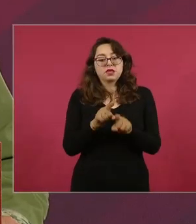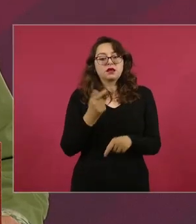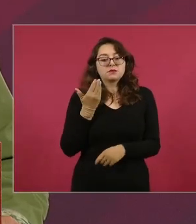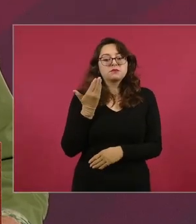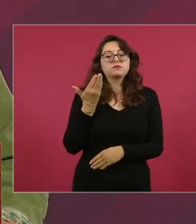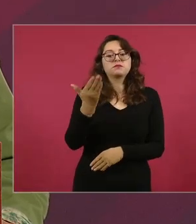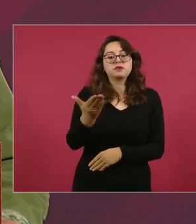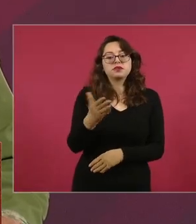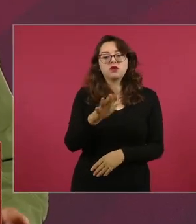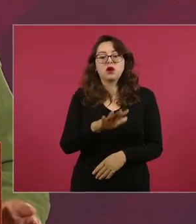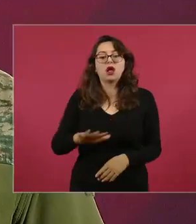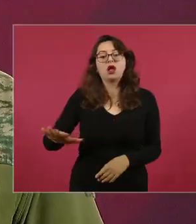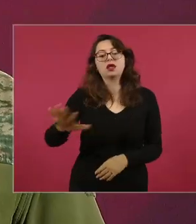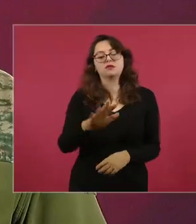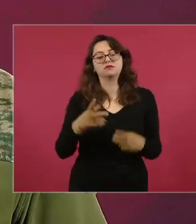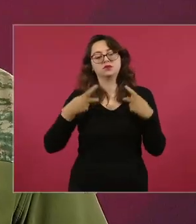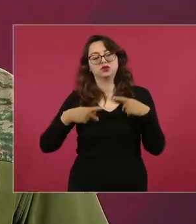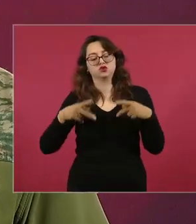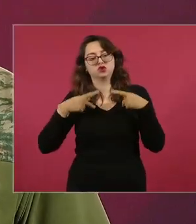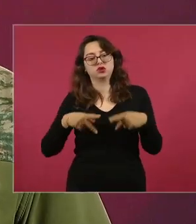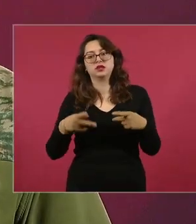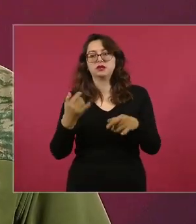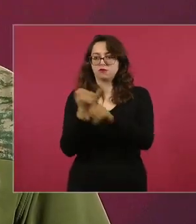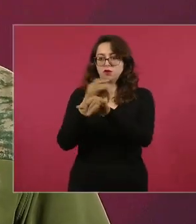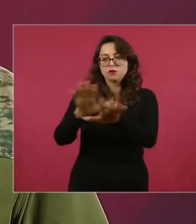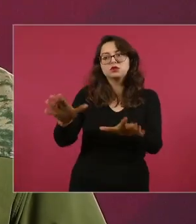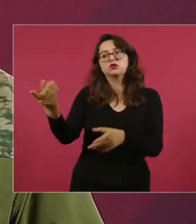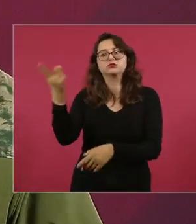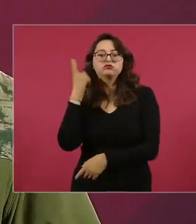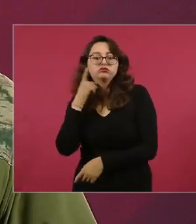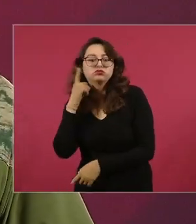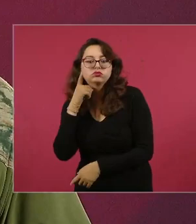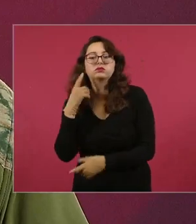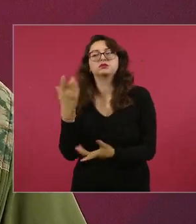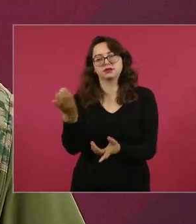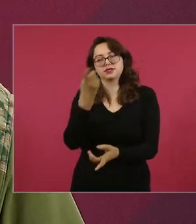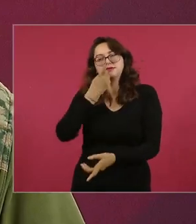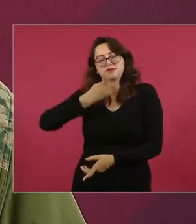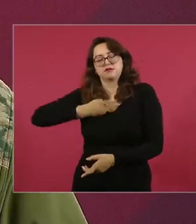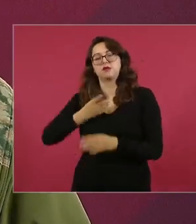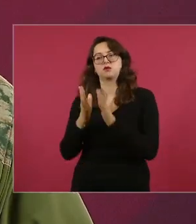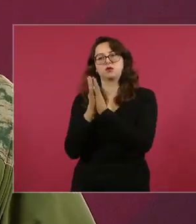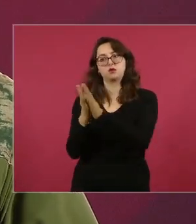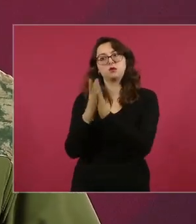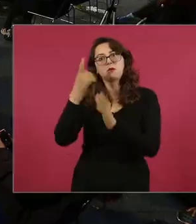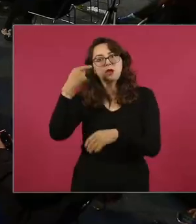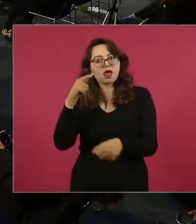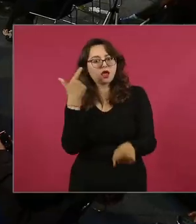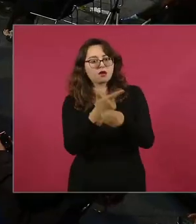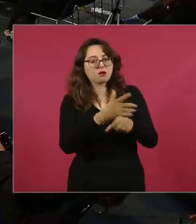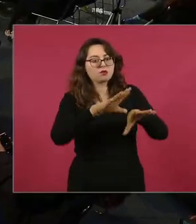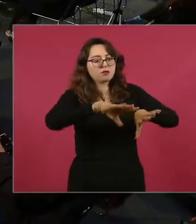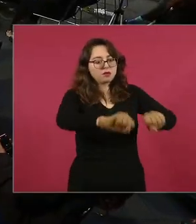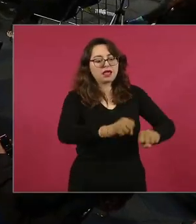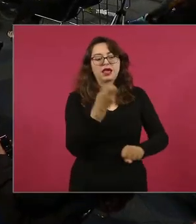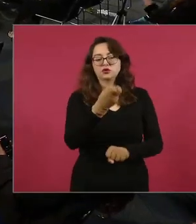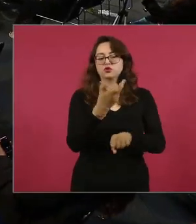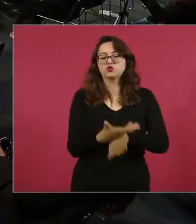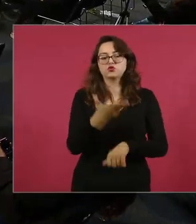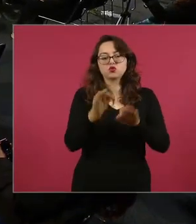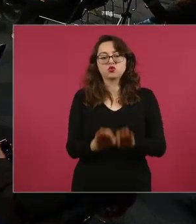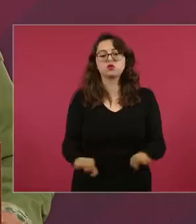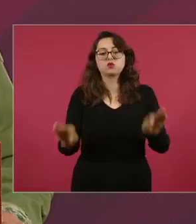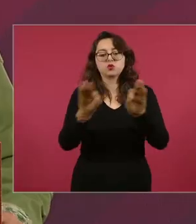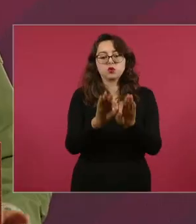apoyo de la población para la obtención de información que nos lleve a la localización también de estos grupos. Eso es sumamente